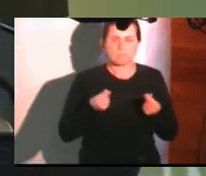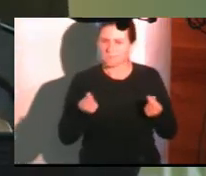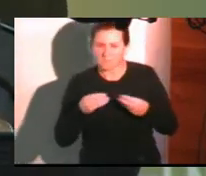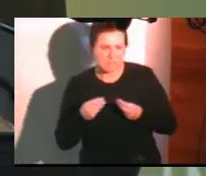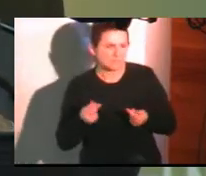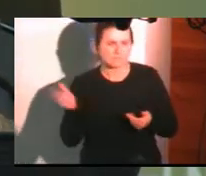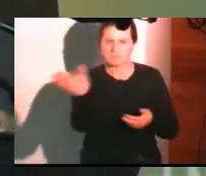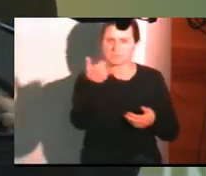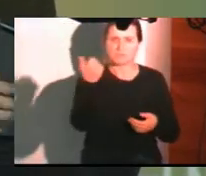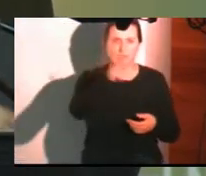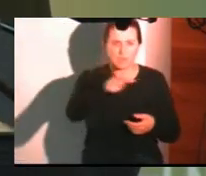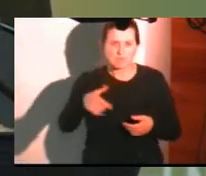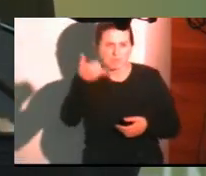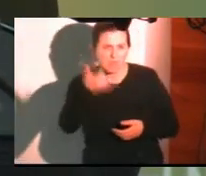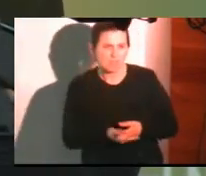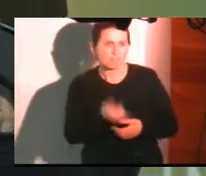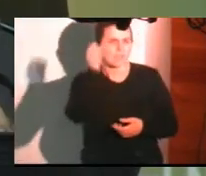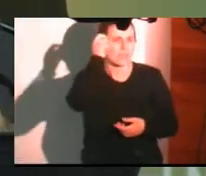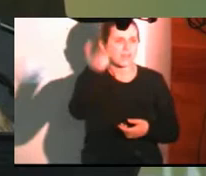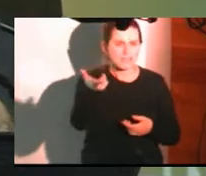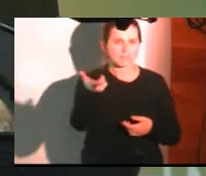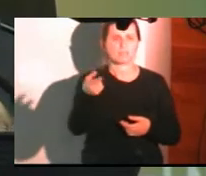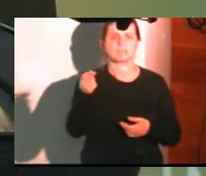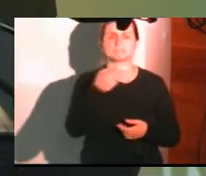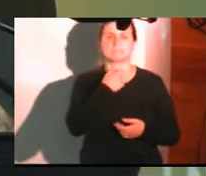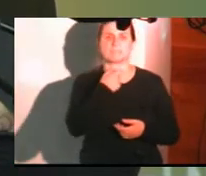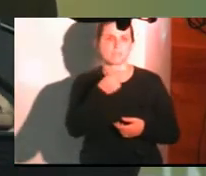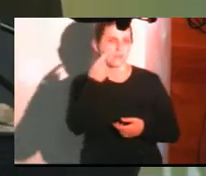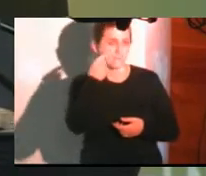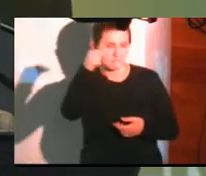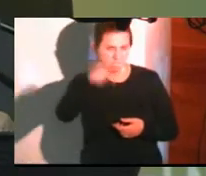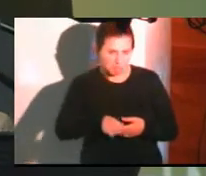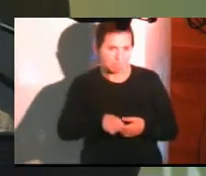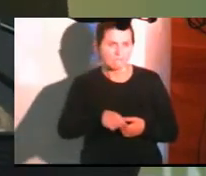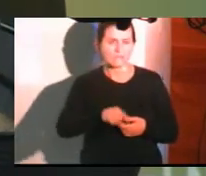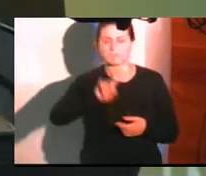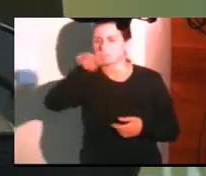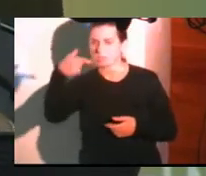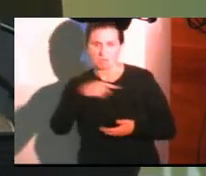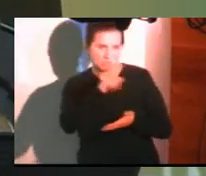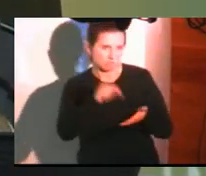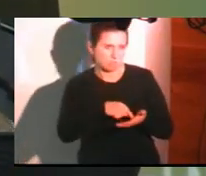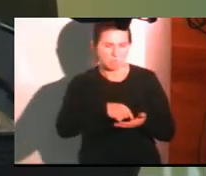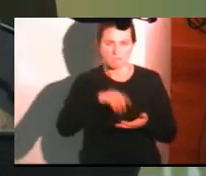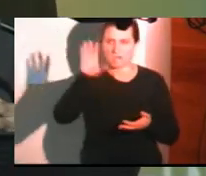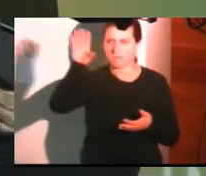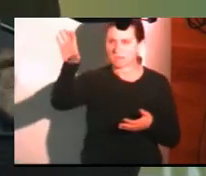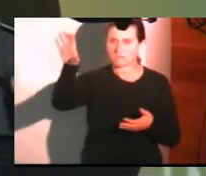tengan ideas y quieran radicarse aquí o en otros lugares de la provincia, para que vía el teletrabajo